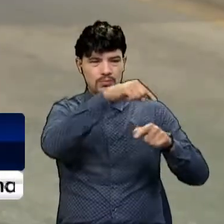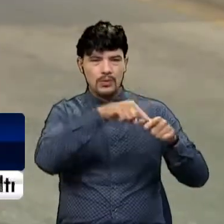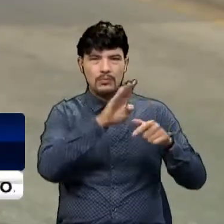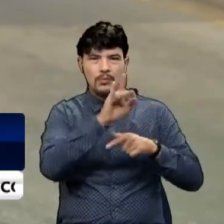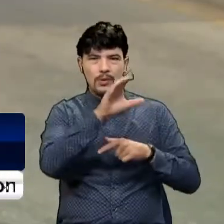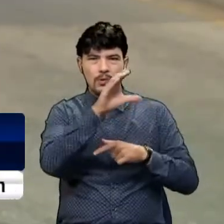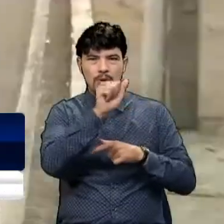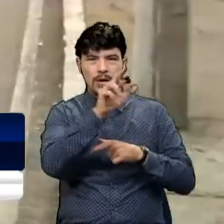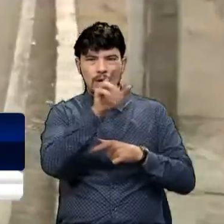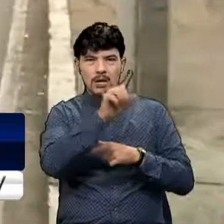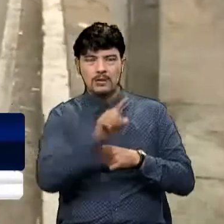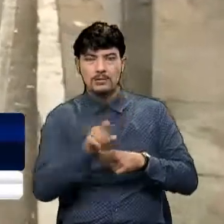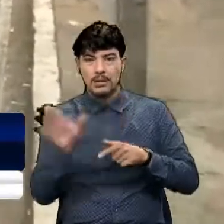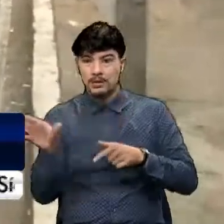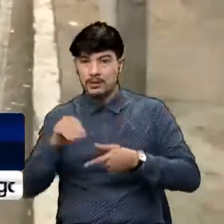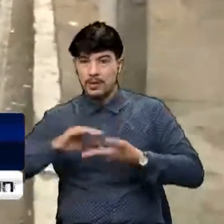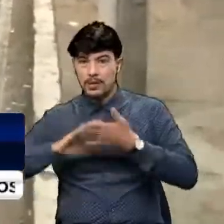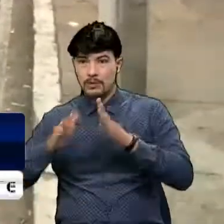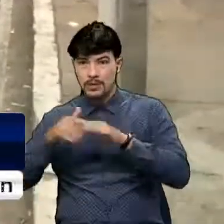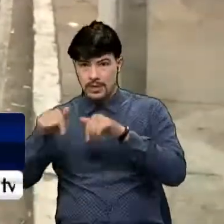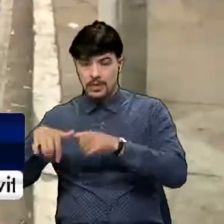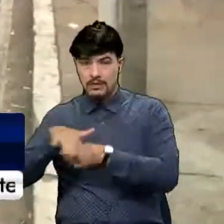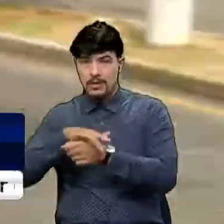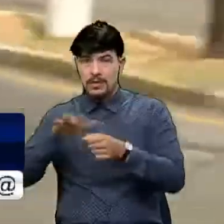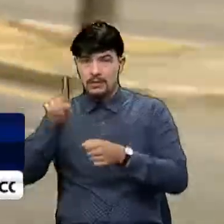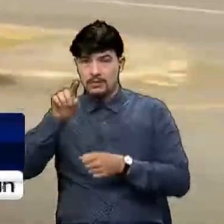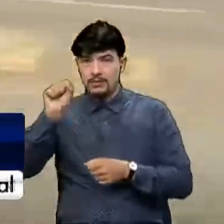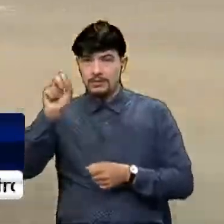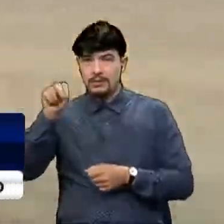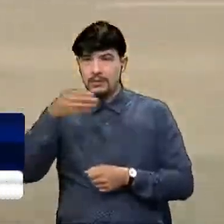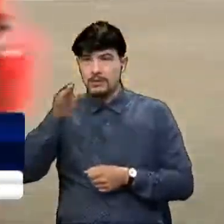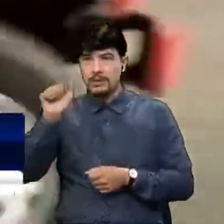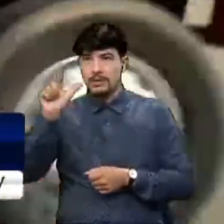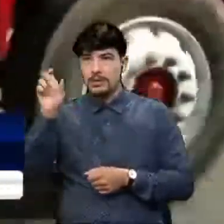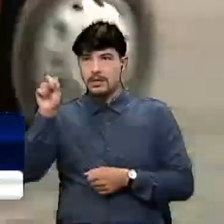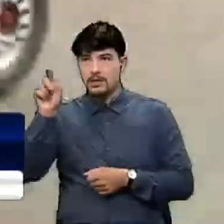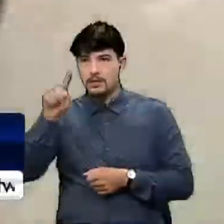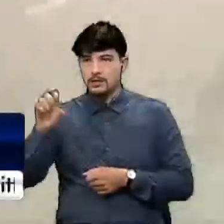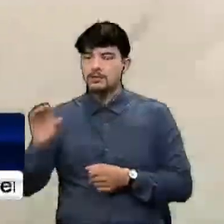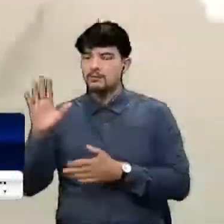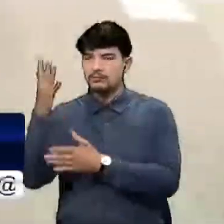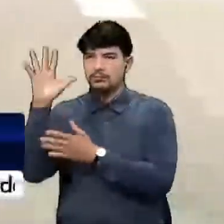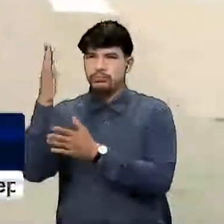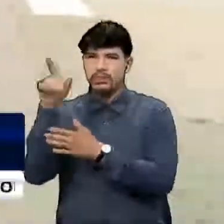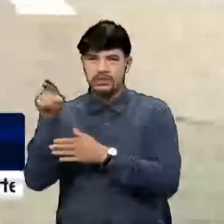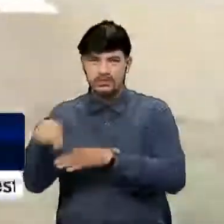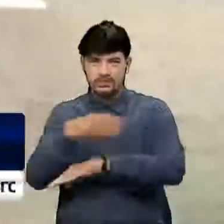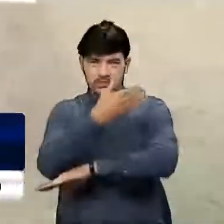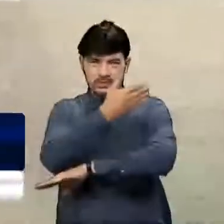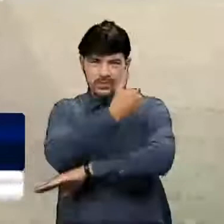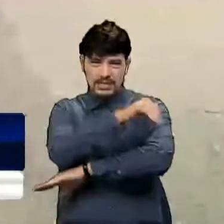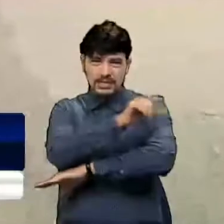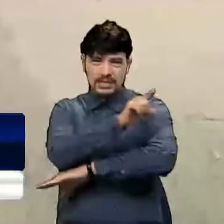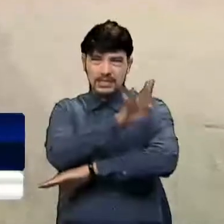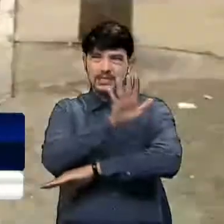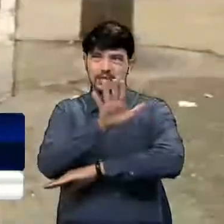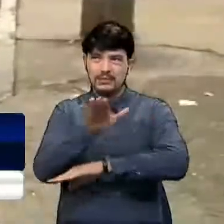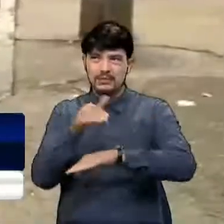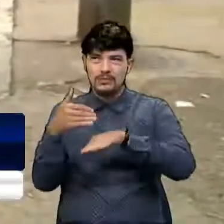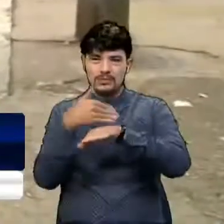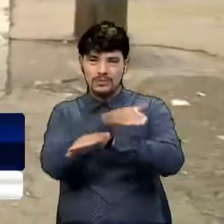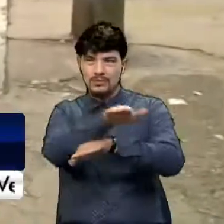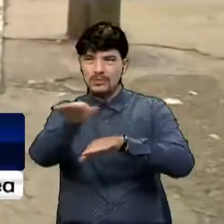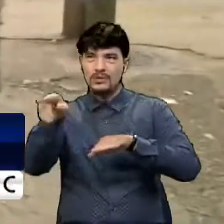habitantes de sanz alonso y los pinos la celebran sobre la calle 14 en sanz alonso se desvían vehículos de carga pesada